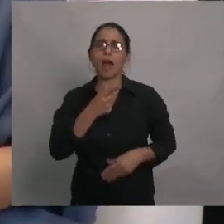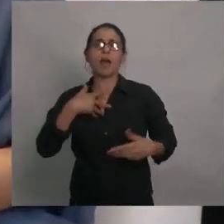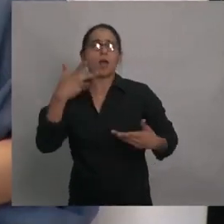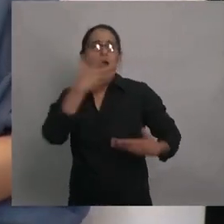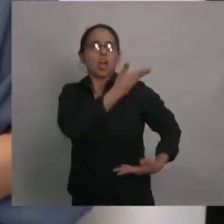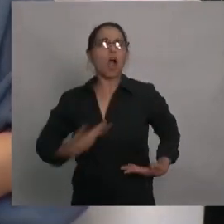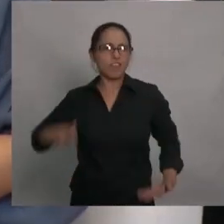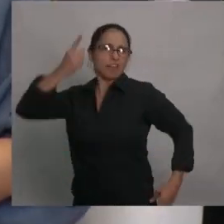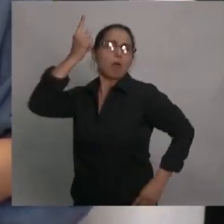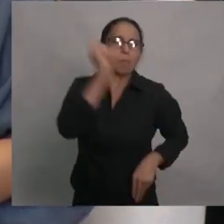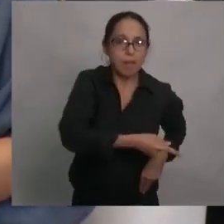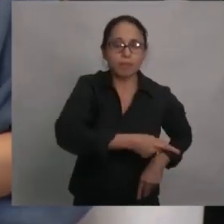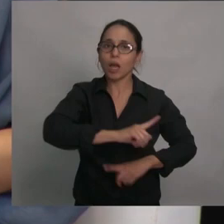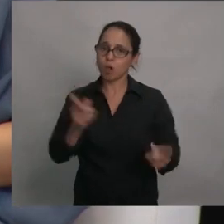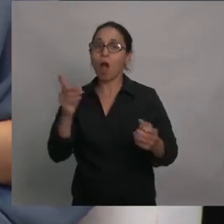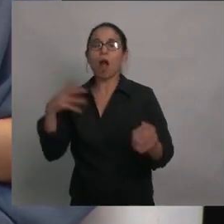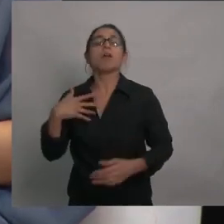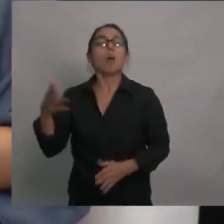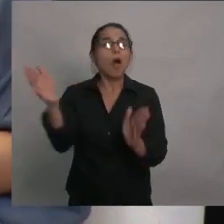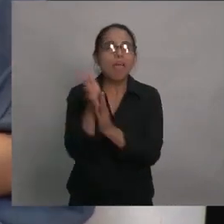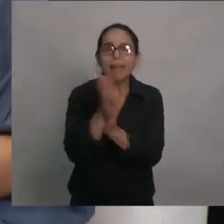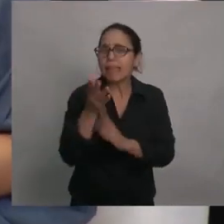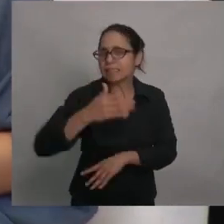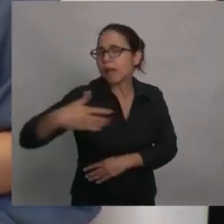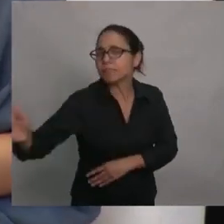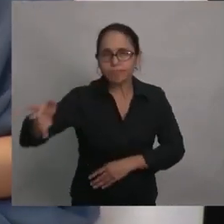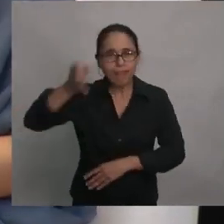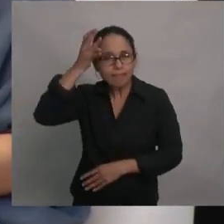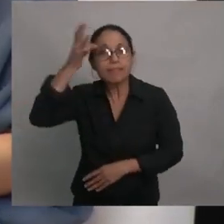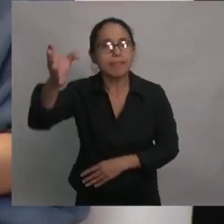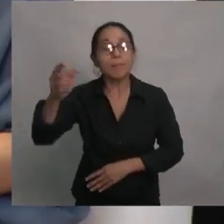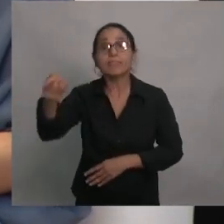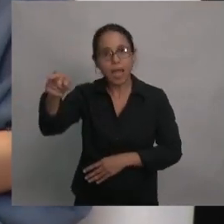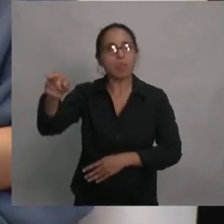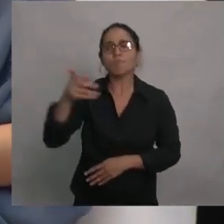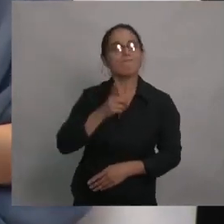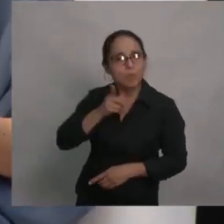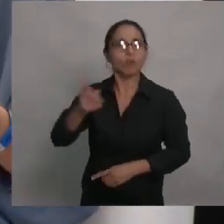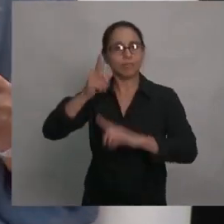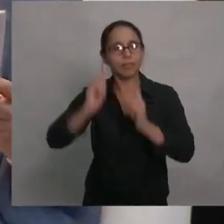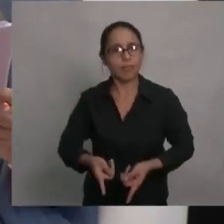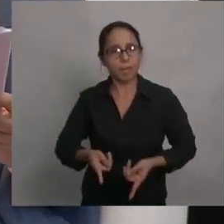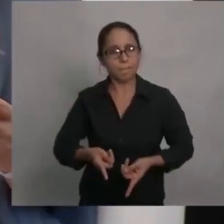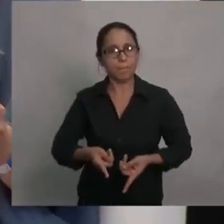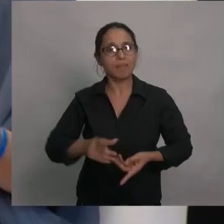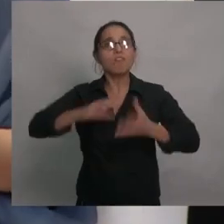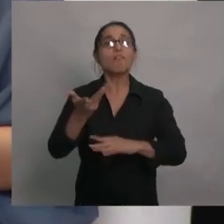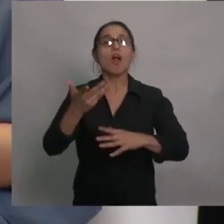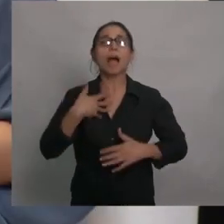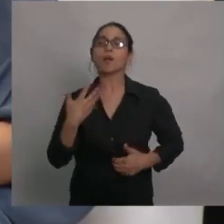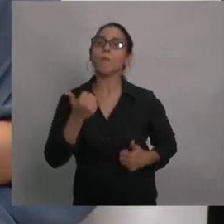a las políticas de la extrema derecha y a las políticas neoliberales. Ha desmontado las falacias